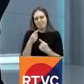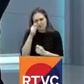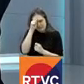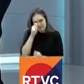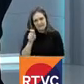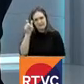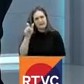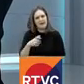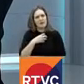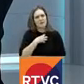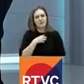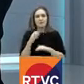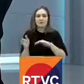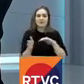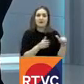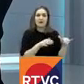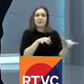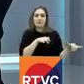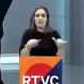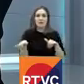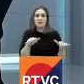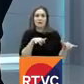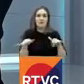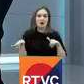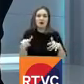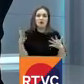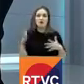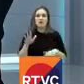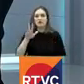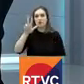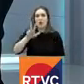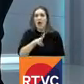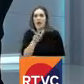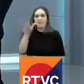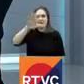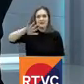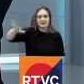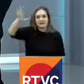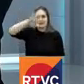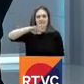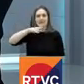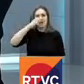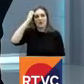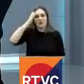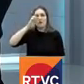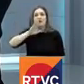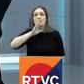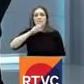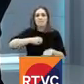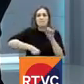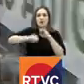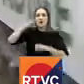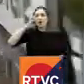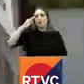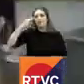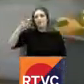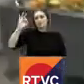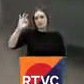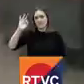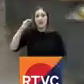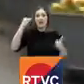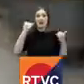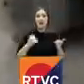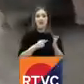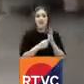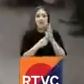otro lado, terminó la edición número 45 del Tour de los Alpes, que dejó a Romain Bardet como ganador de la competencia. La etapa de hoy, que terminó